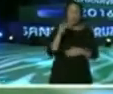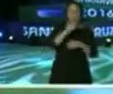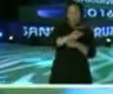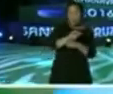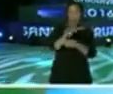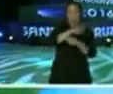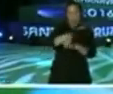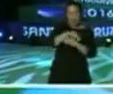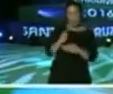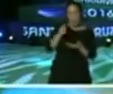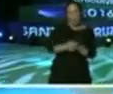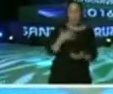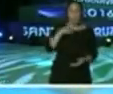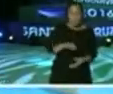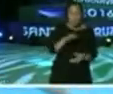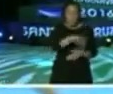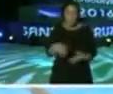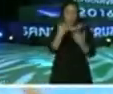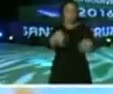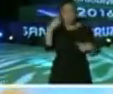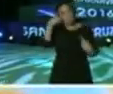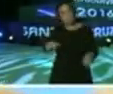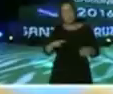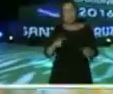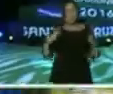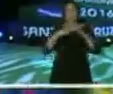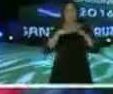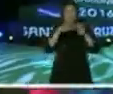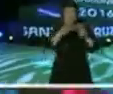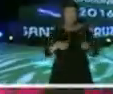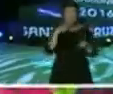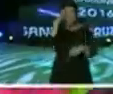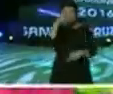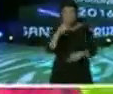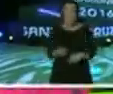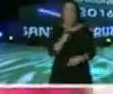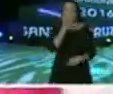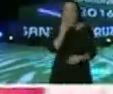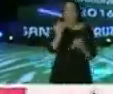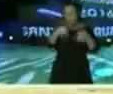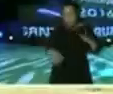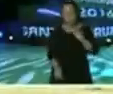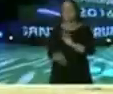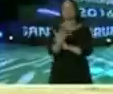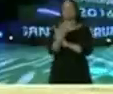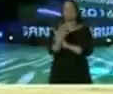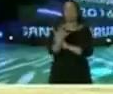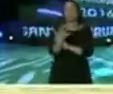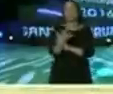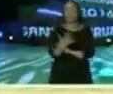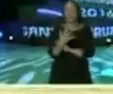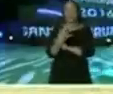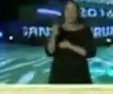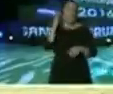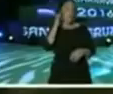pagar. Los niños que hagan su festival, para el albergue municipal. El Ogradiolo es un festival, la Riva Mima es un